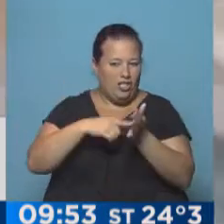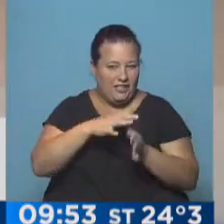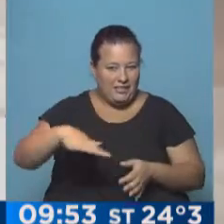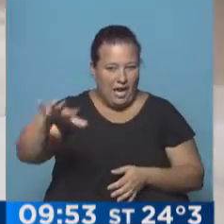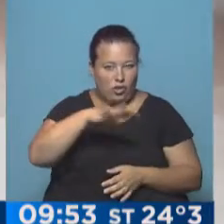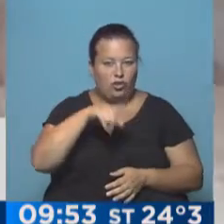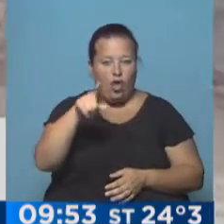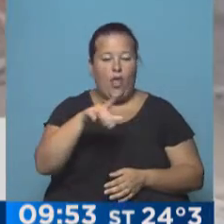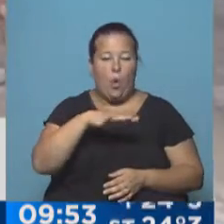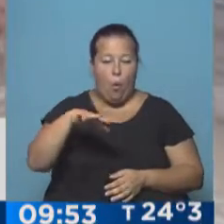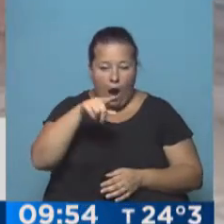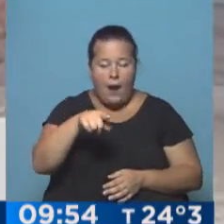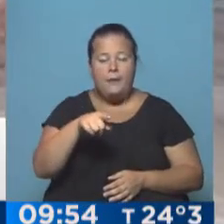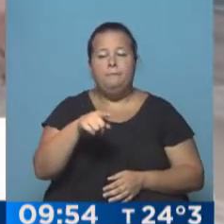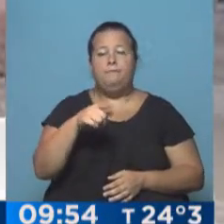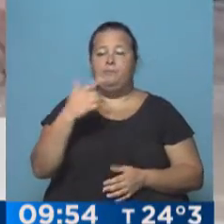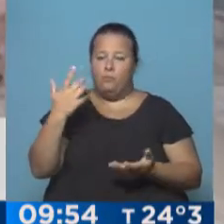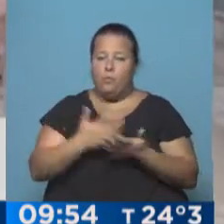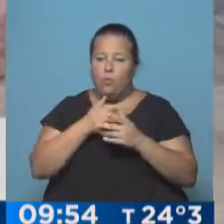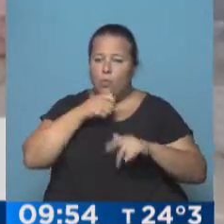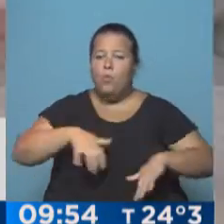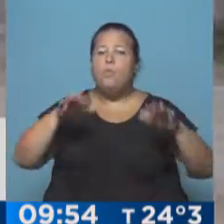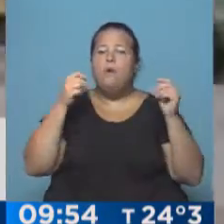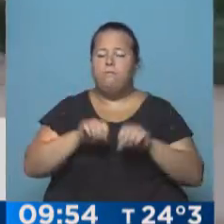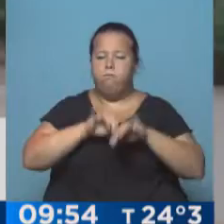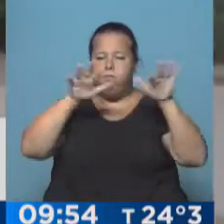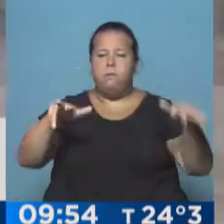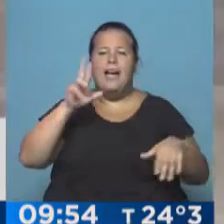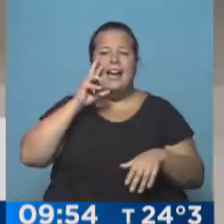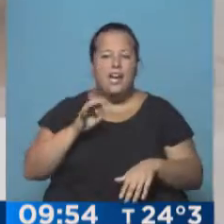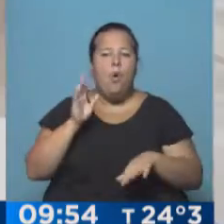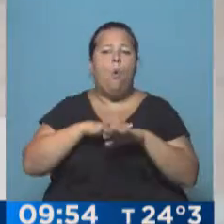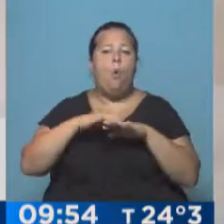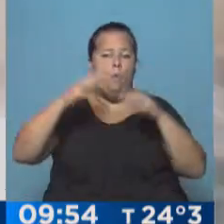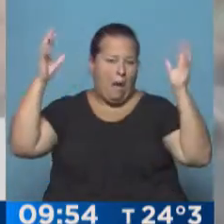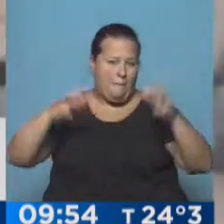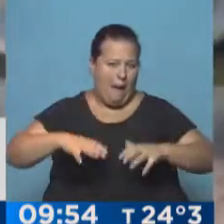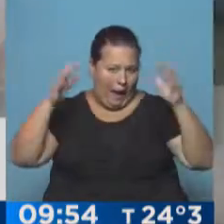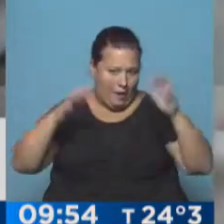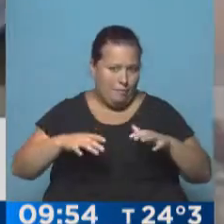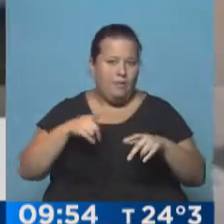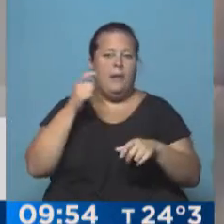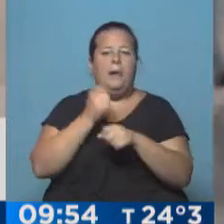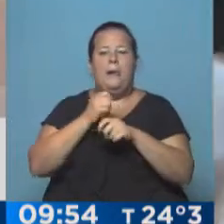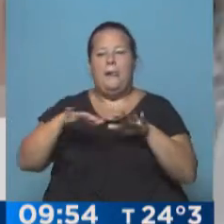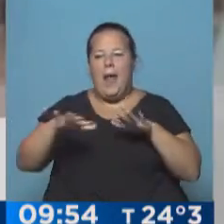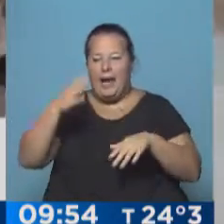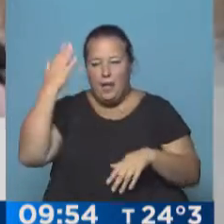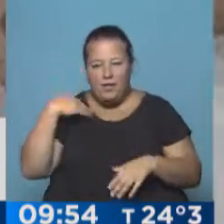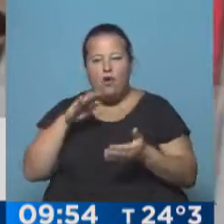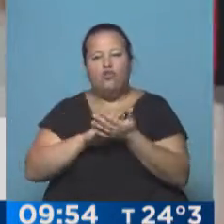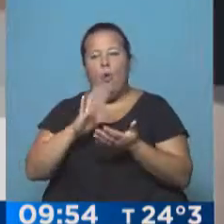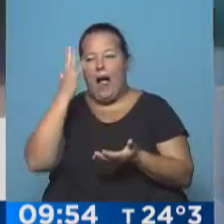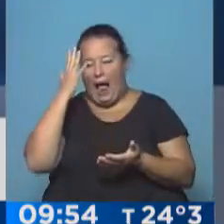de esta localidad, quedaron afectadas porque desbordó el río, todos por las intensas lluvias. Las actividades del día de ayer por